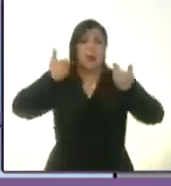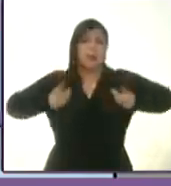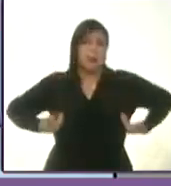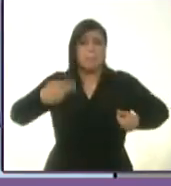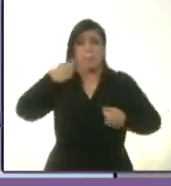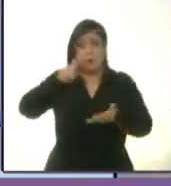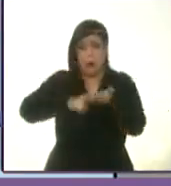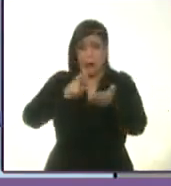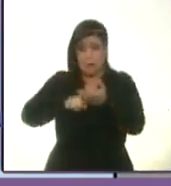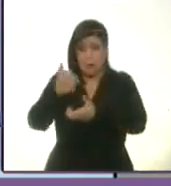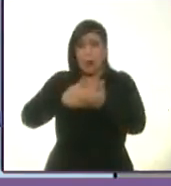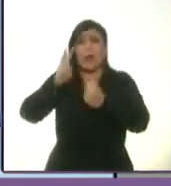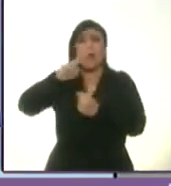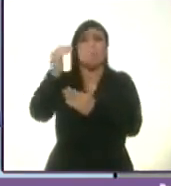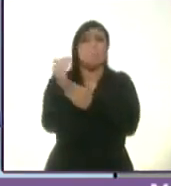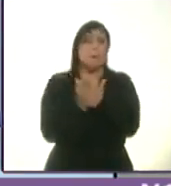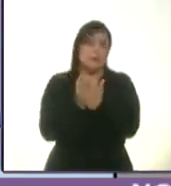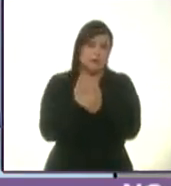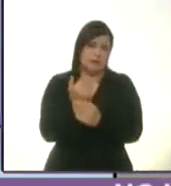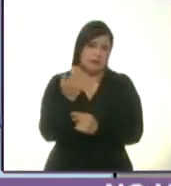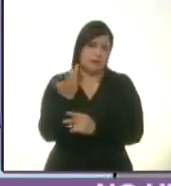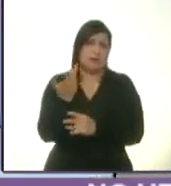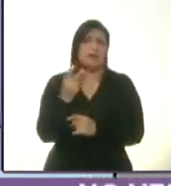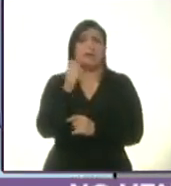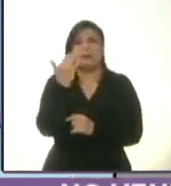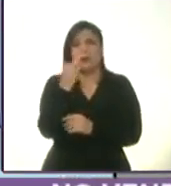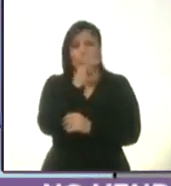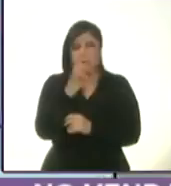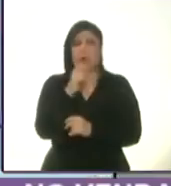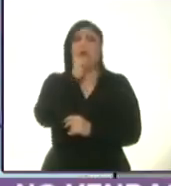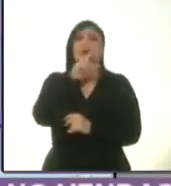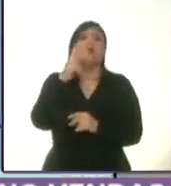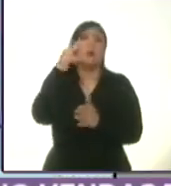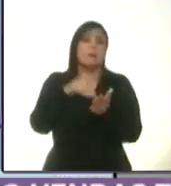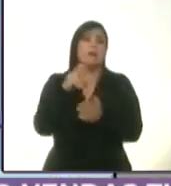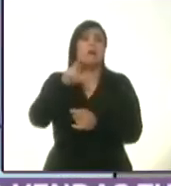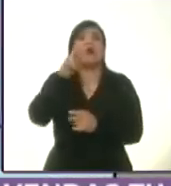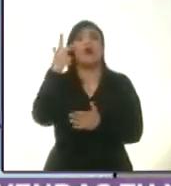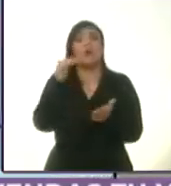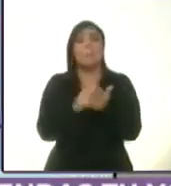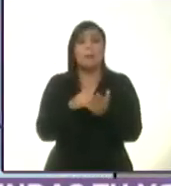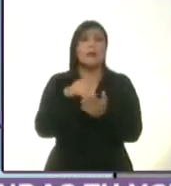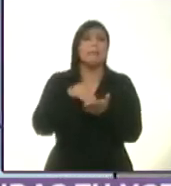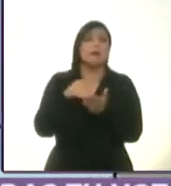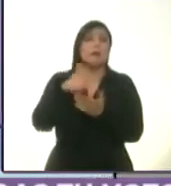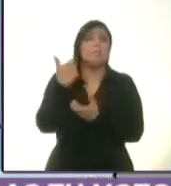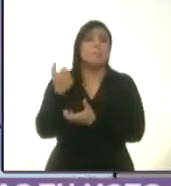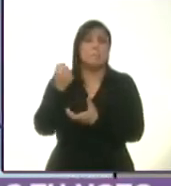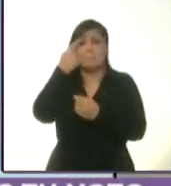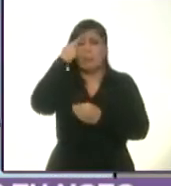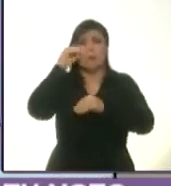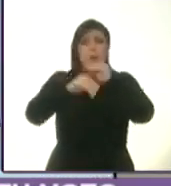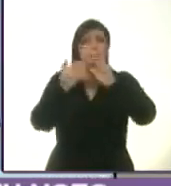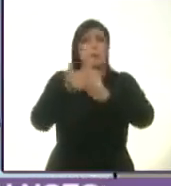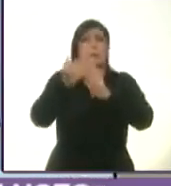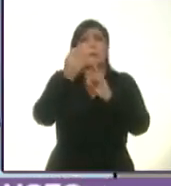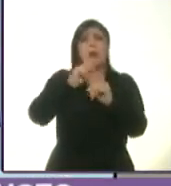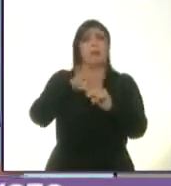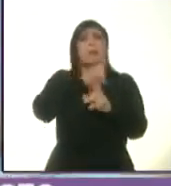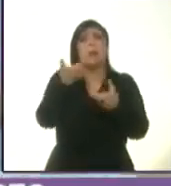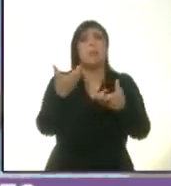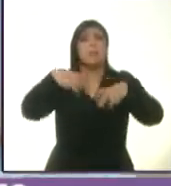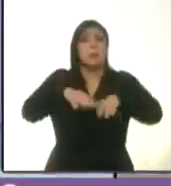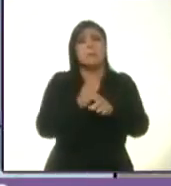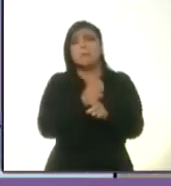comercial era de la mitad 2010 y 88 mil millones de pesos del fondo de reconstrucción de los cuales se han desviado 3